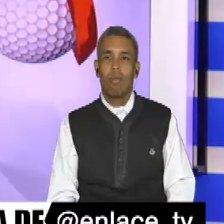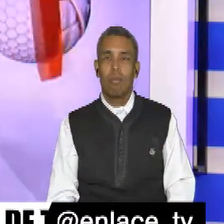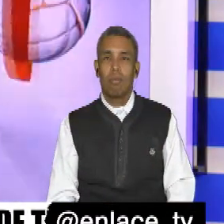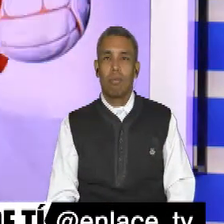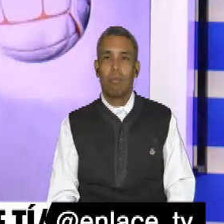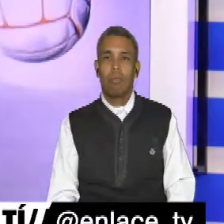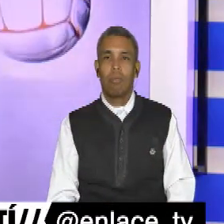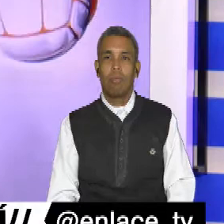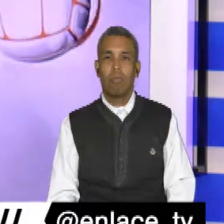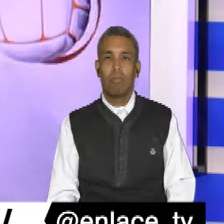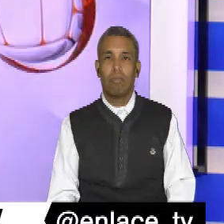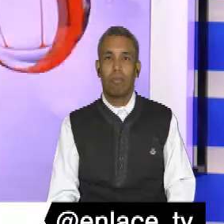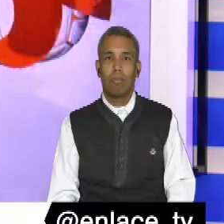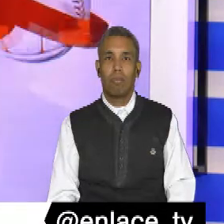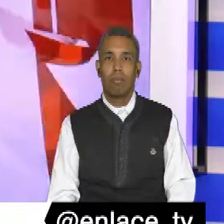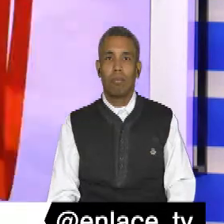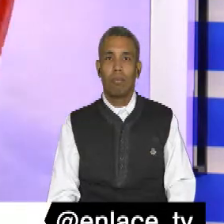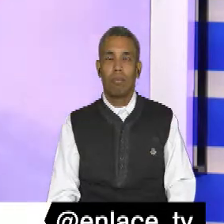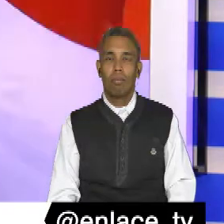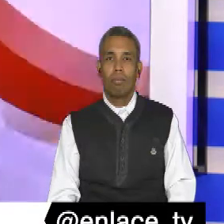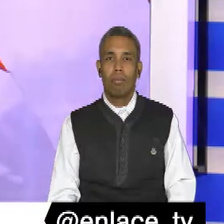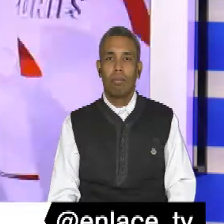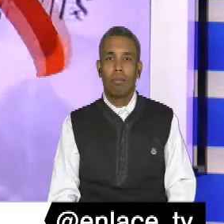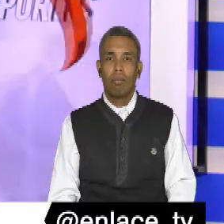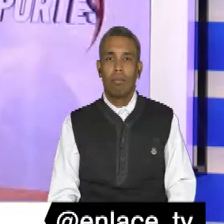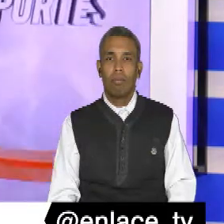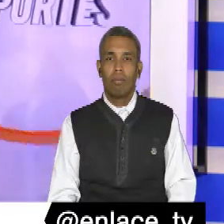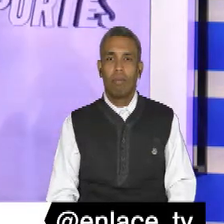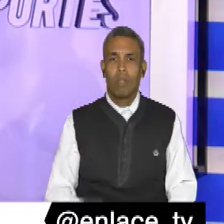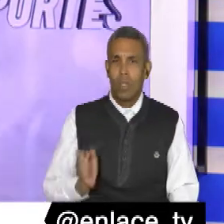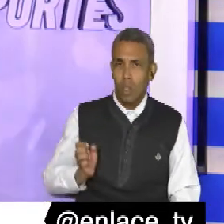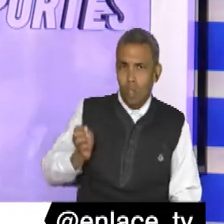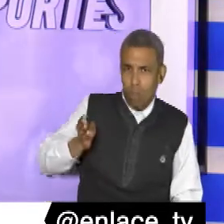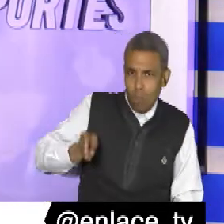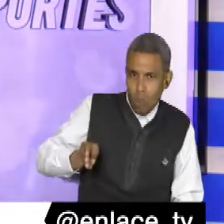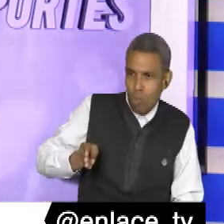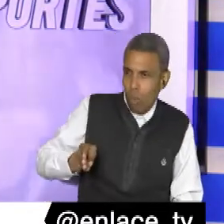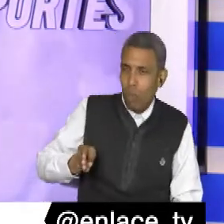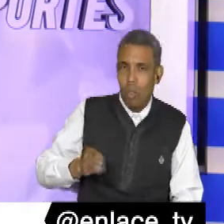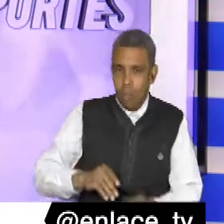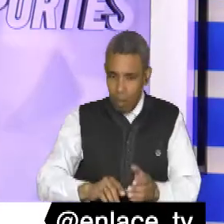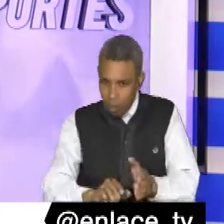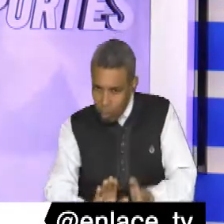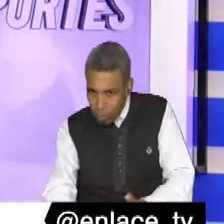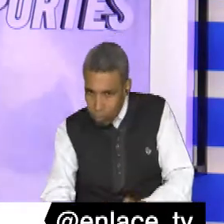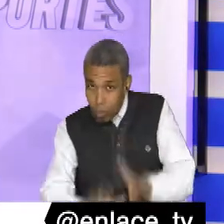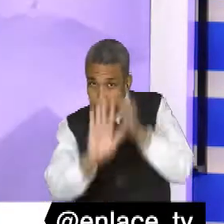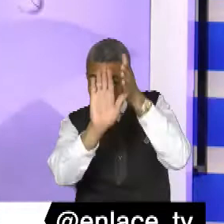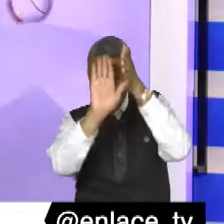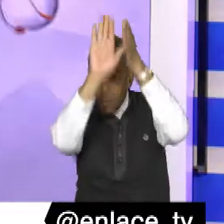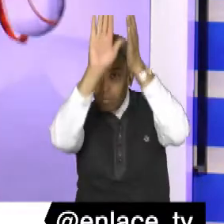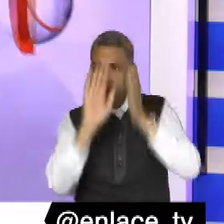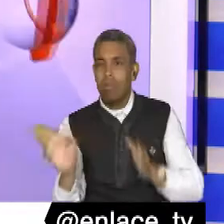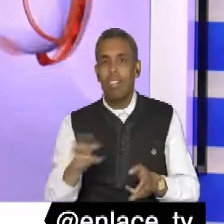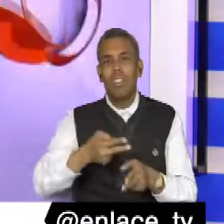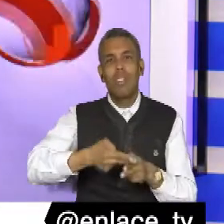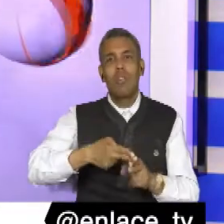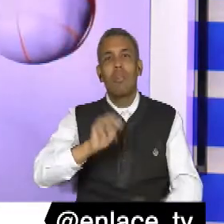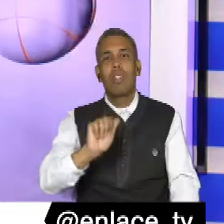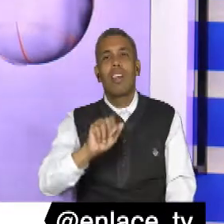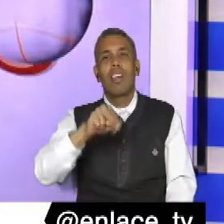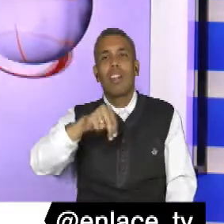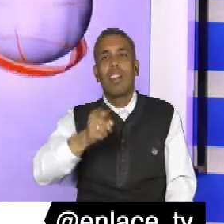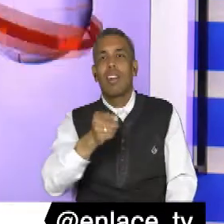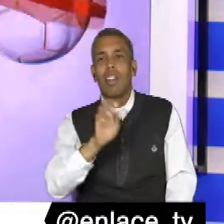Quienes también hacen lo propio son los integrantes del Club de Baloncesto Los Ángeles. Los miembros entrenan fuertemente para próximos